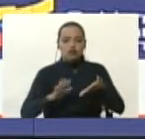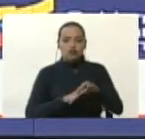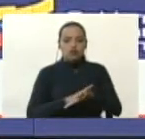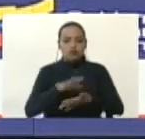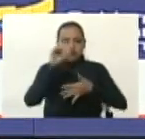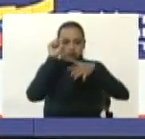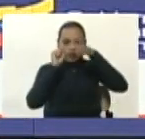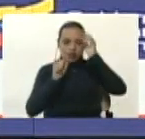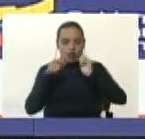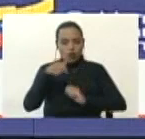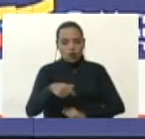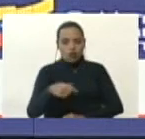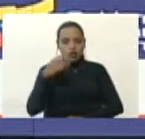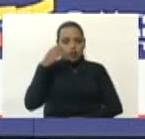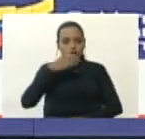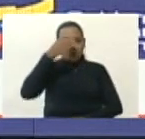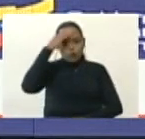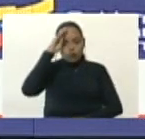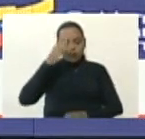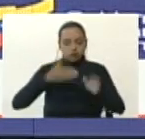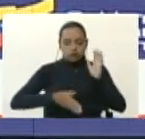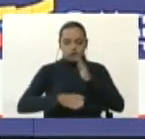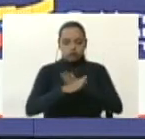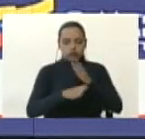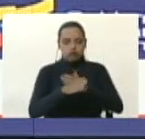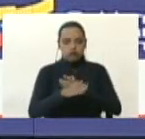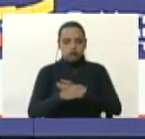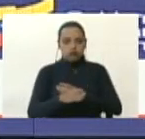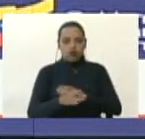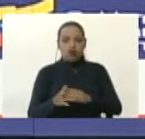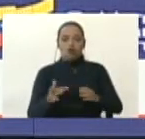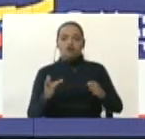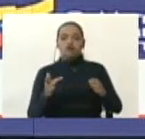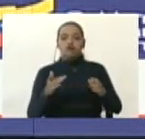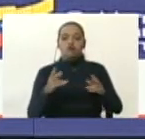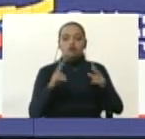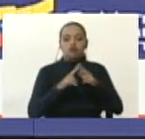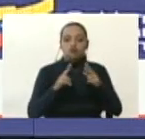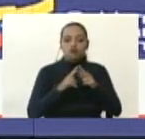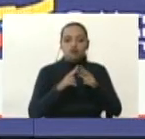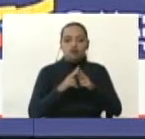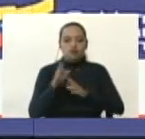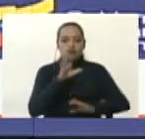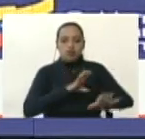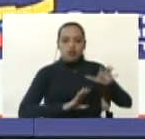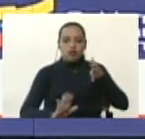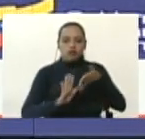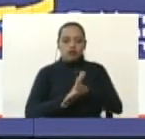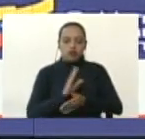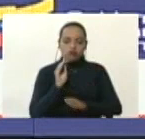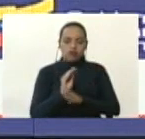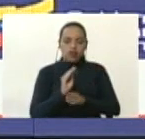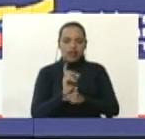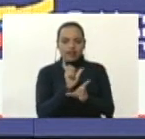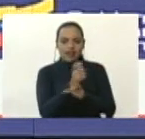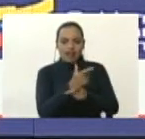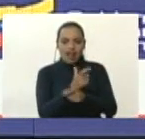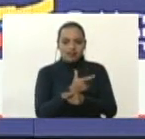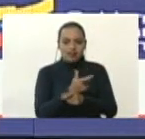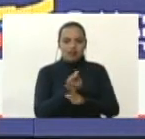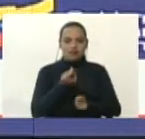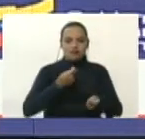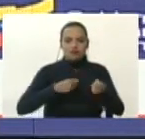Cuba exporta conocimiento científico para la cura del cáncer, para tratamiento diverso contra